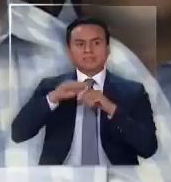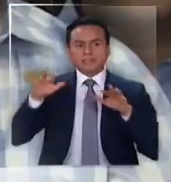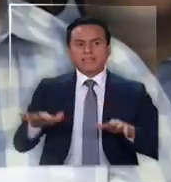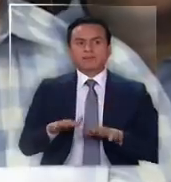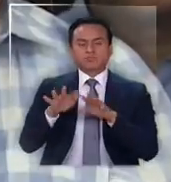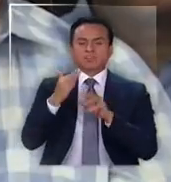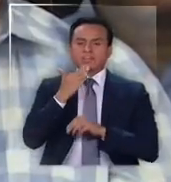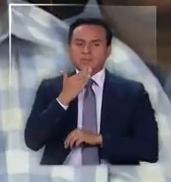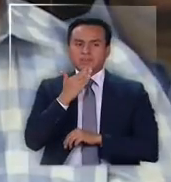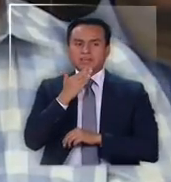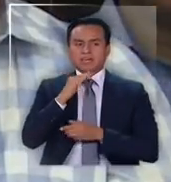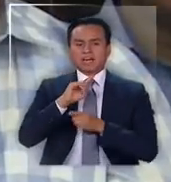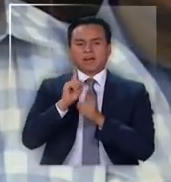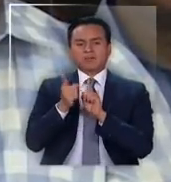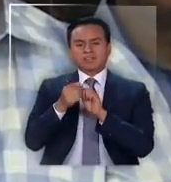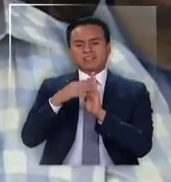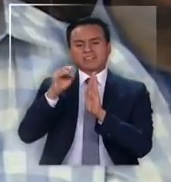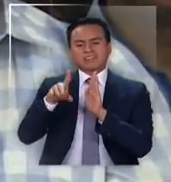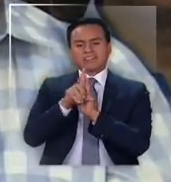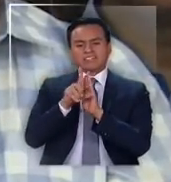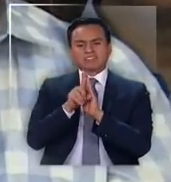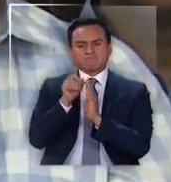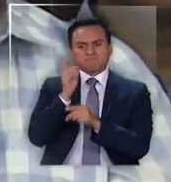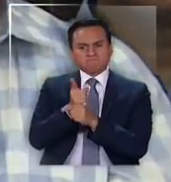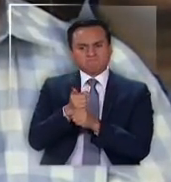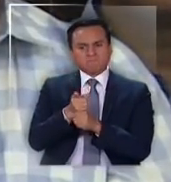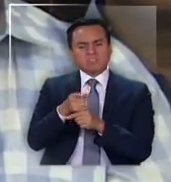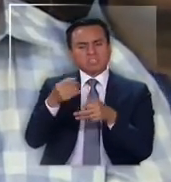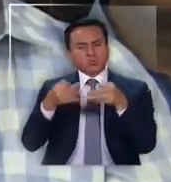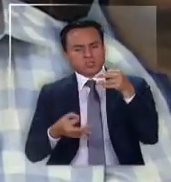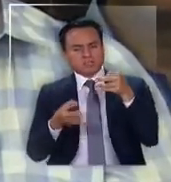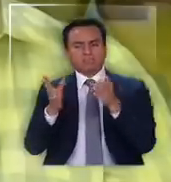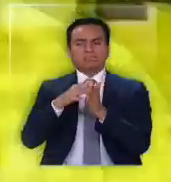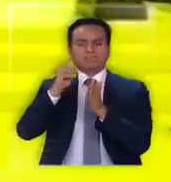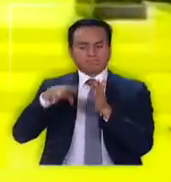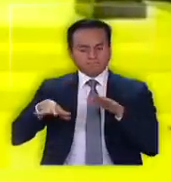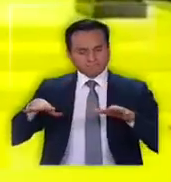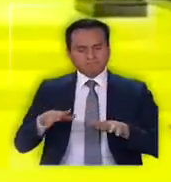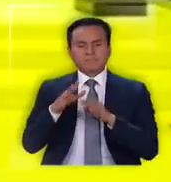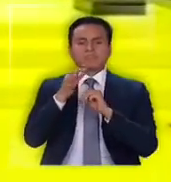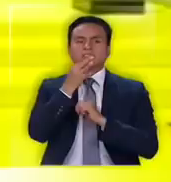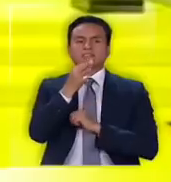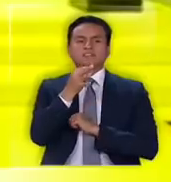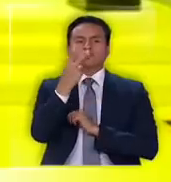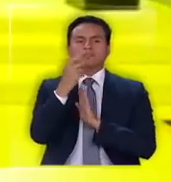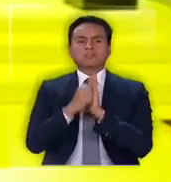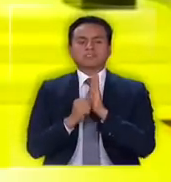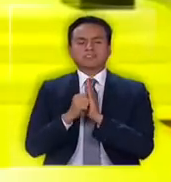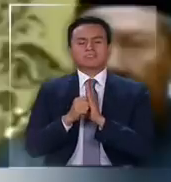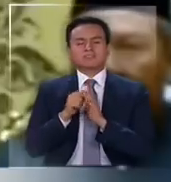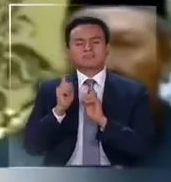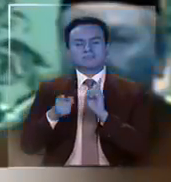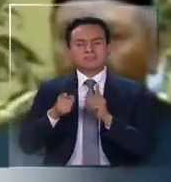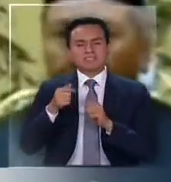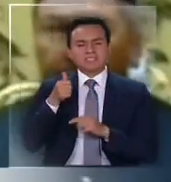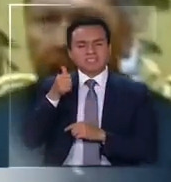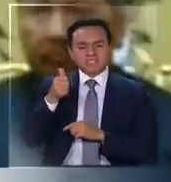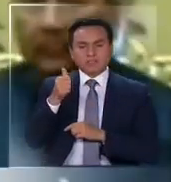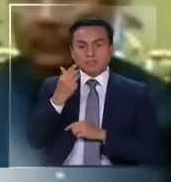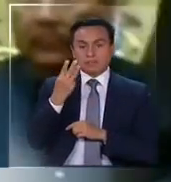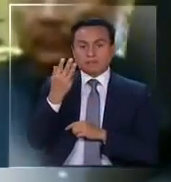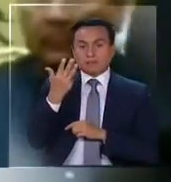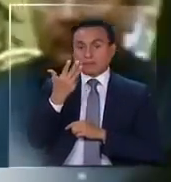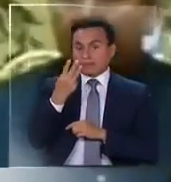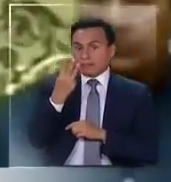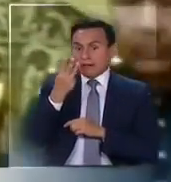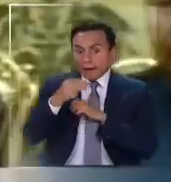Intentaremos también abolir las leyes opresivas e injustas. En 2 meses, este veterano dirigente cumplirá 93